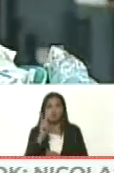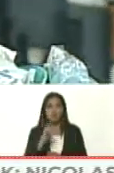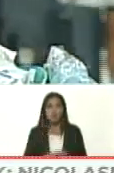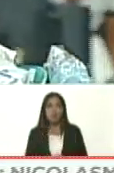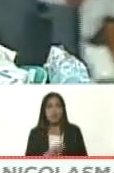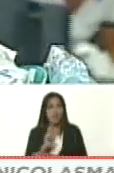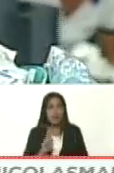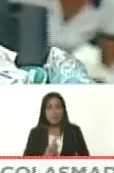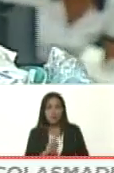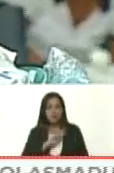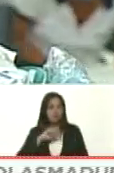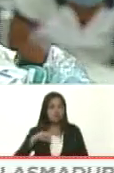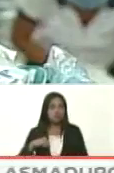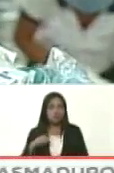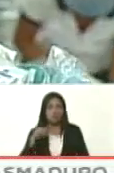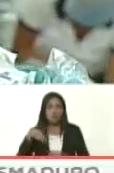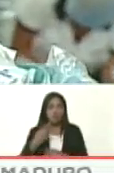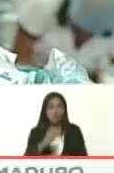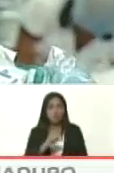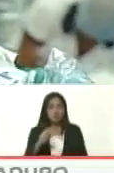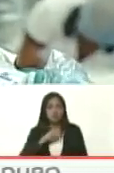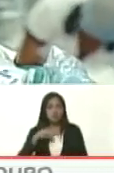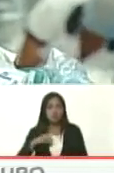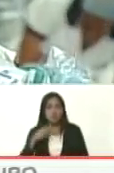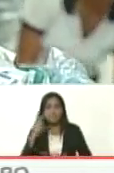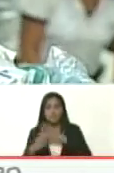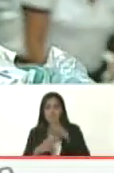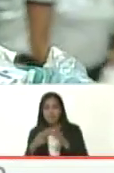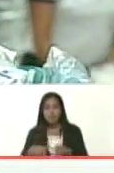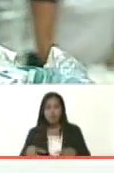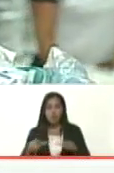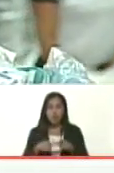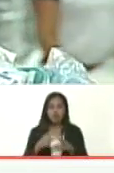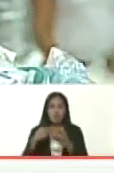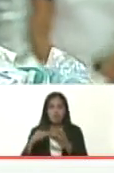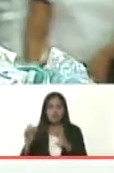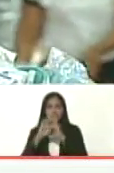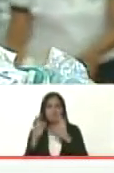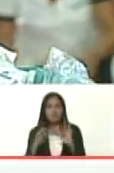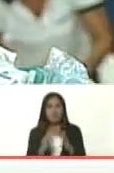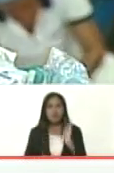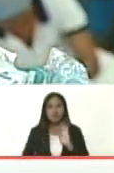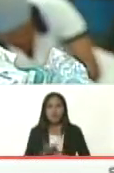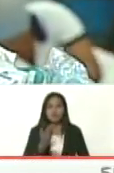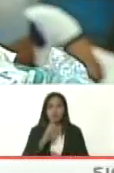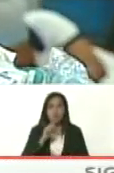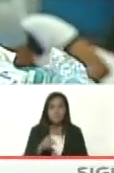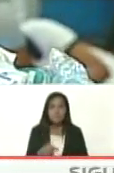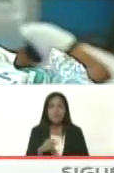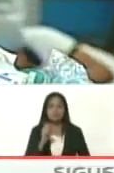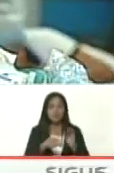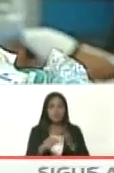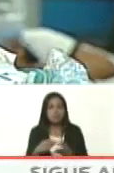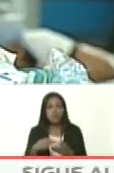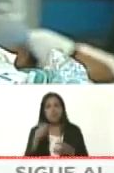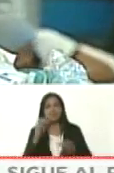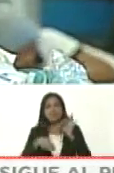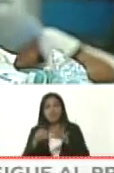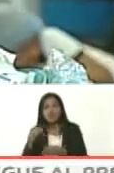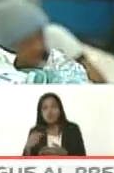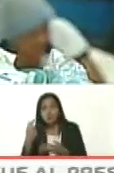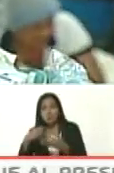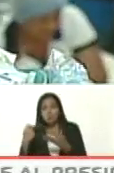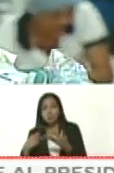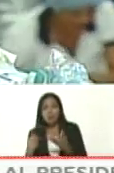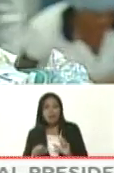Muy pronto, las próximas semanas, nos estarán visitando distintas delegaciones en ámbitos muy importantes de la minería, de la agricultura,